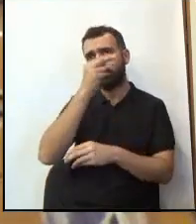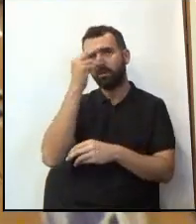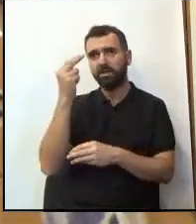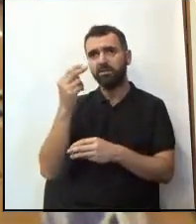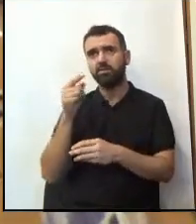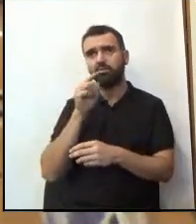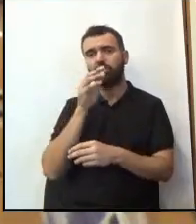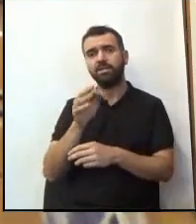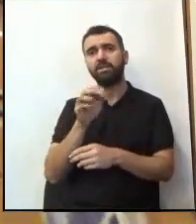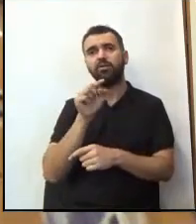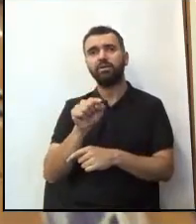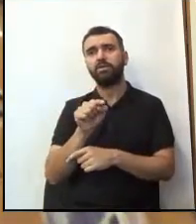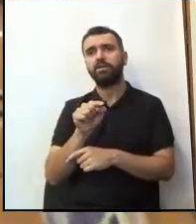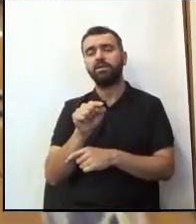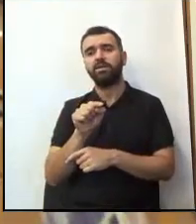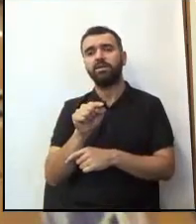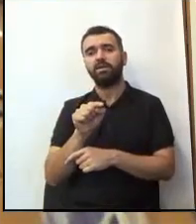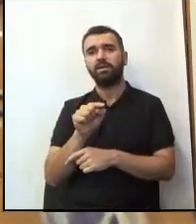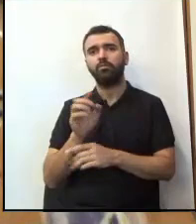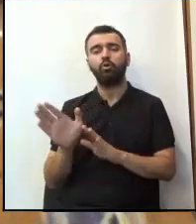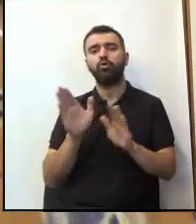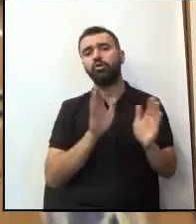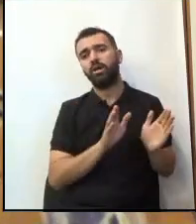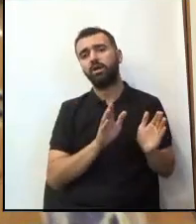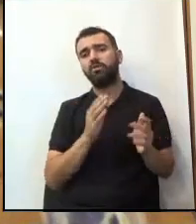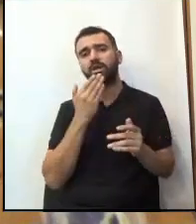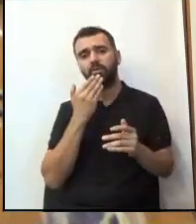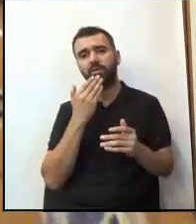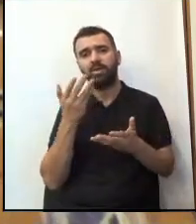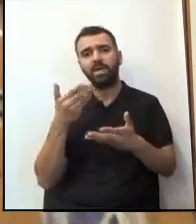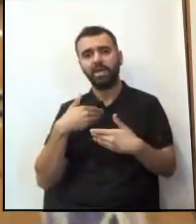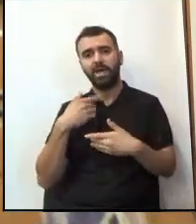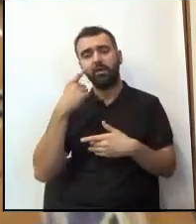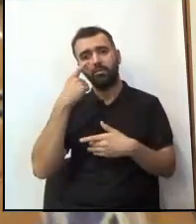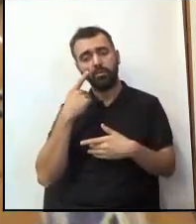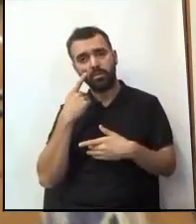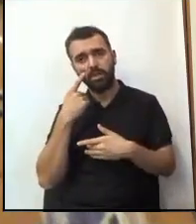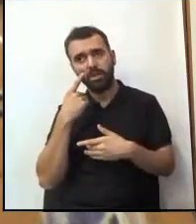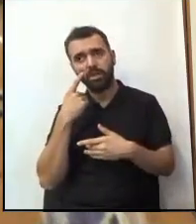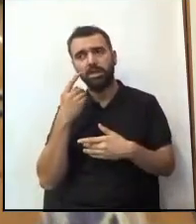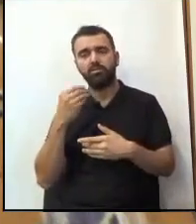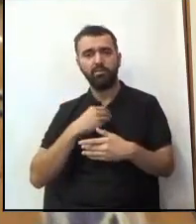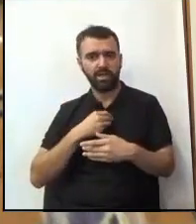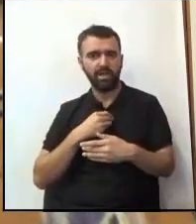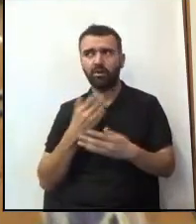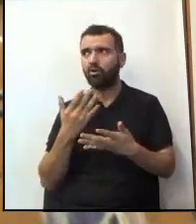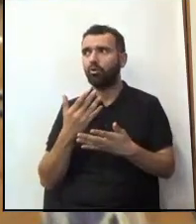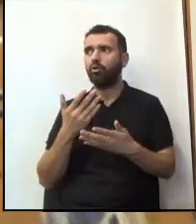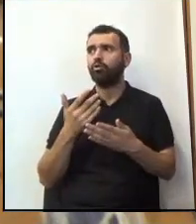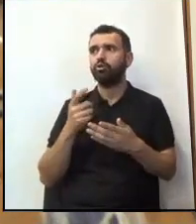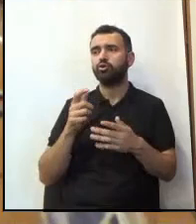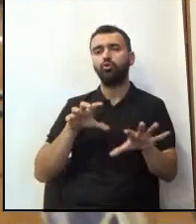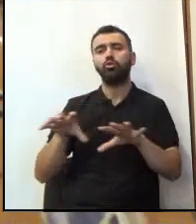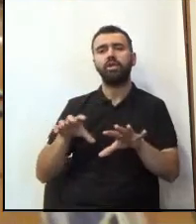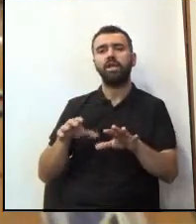integrando. Por otro lado, también me da pena los útiles escolares como han costado más,